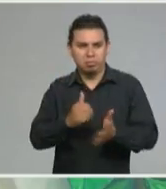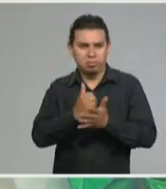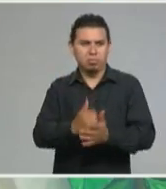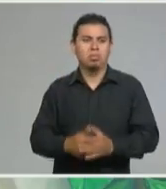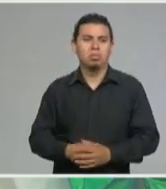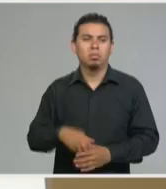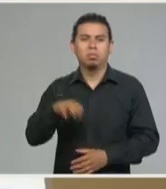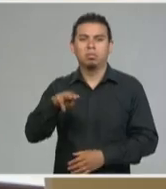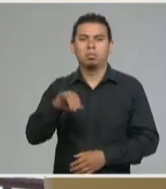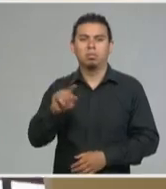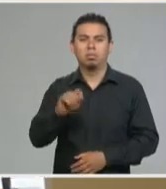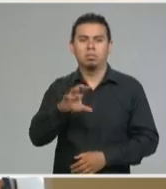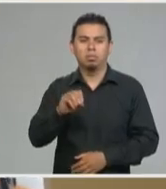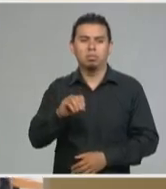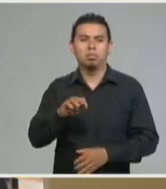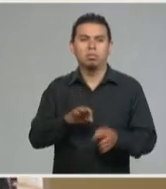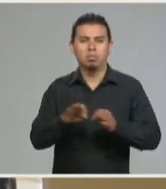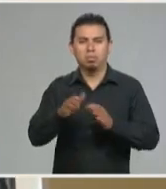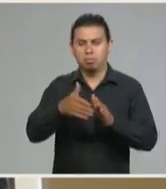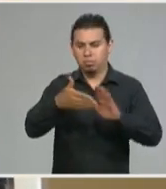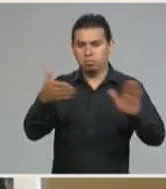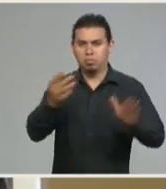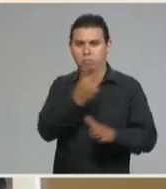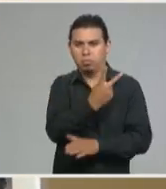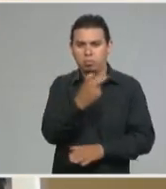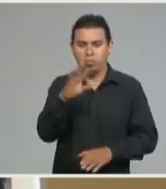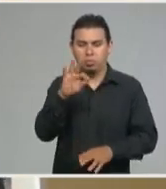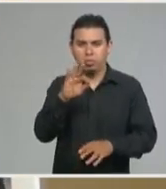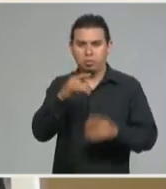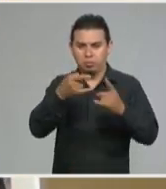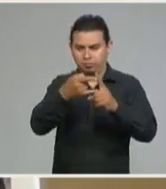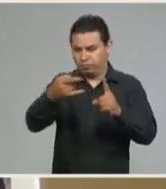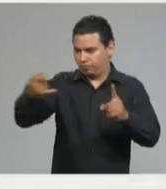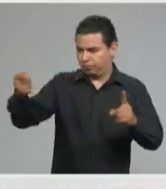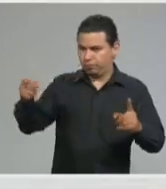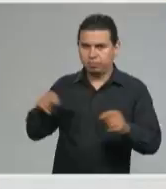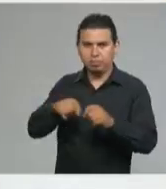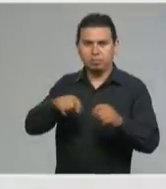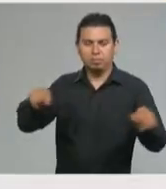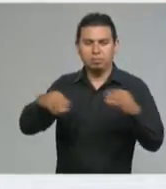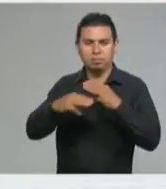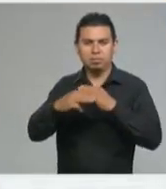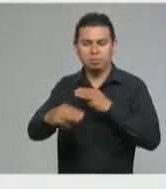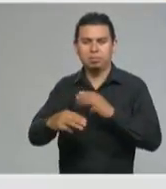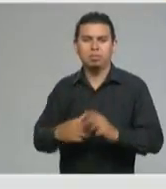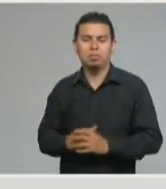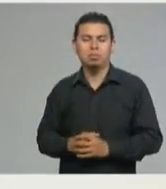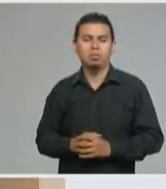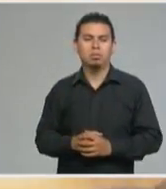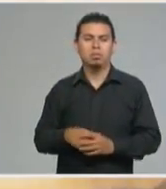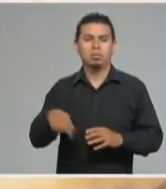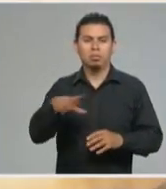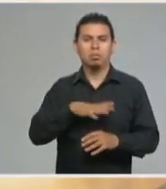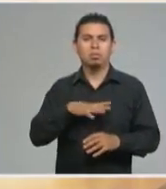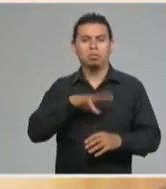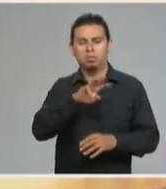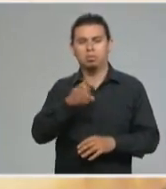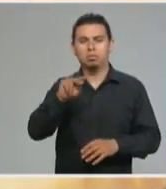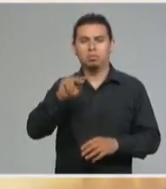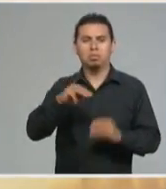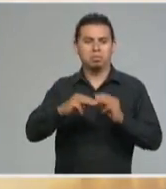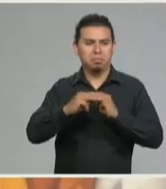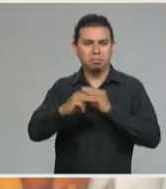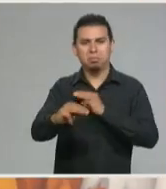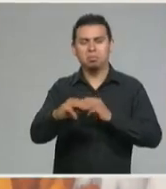del mixteco se trabajó en una pared de 240 metros cuadrados, mientras que en la etapa afromexicana se pintaron 380